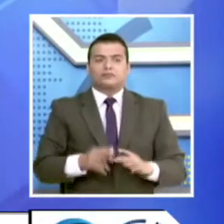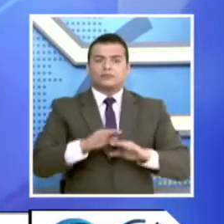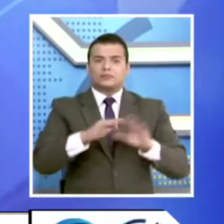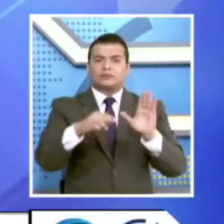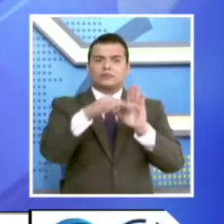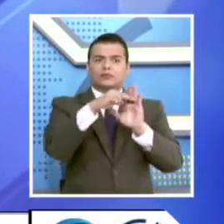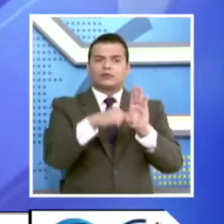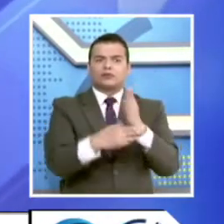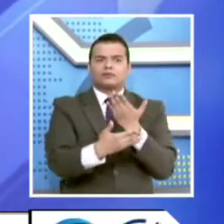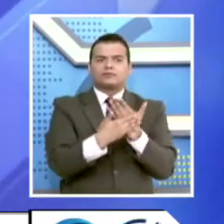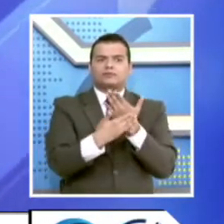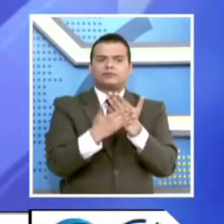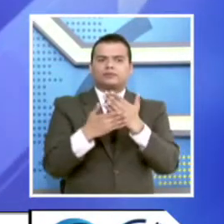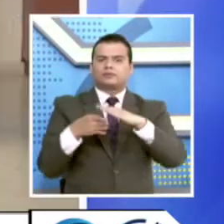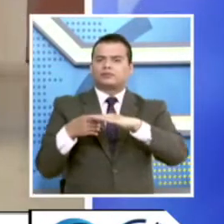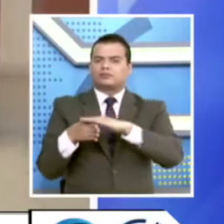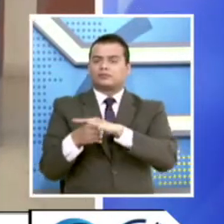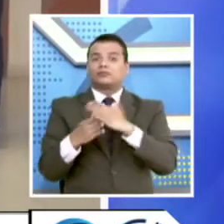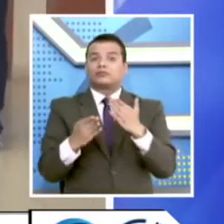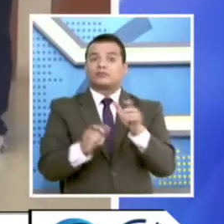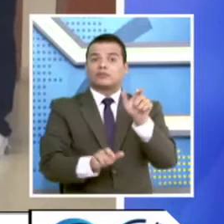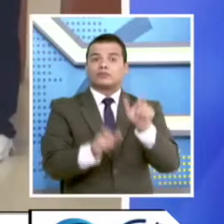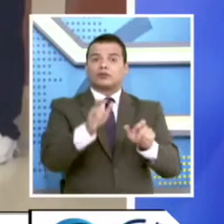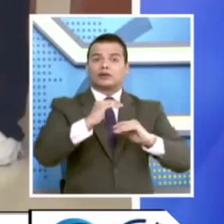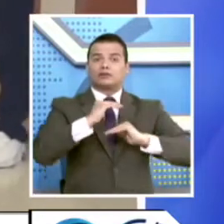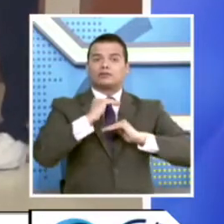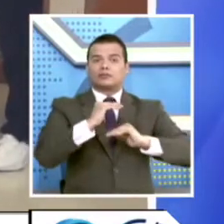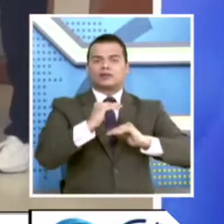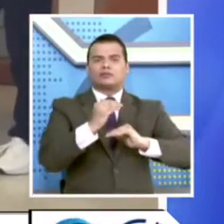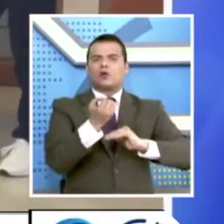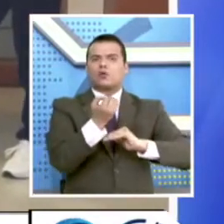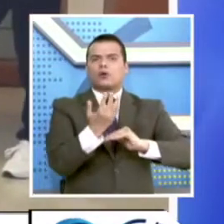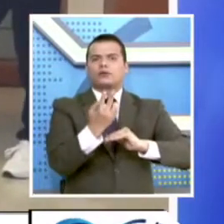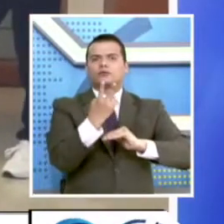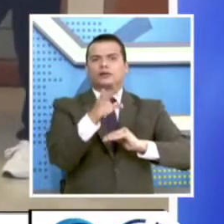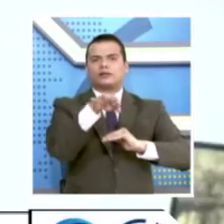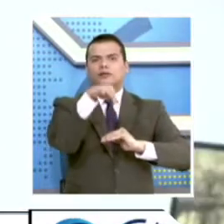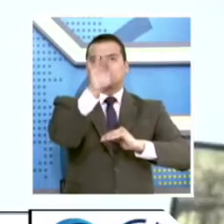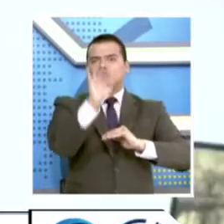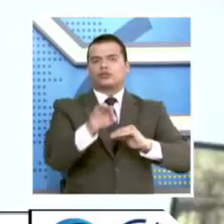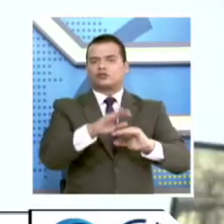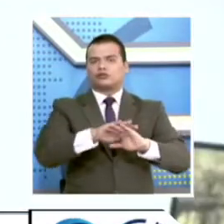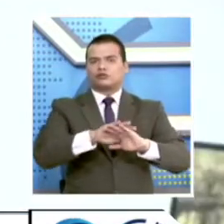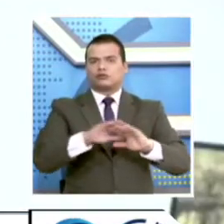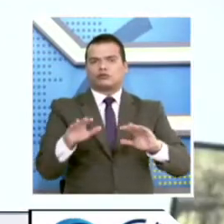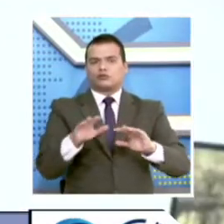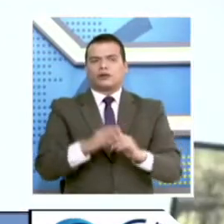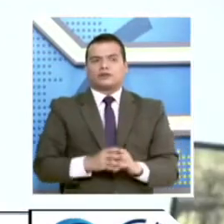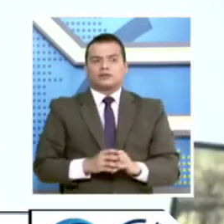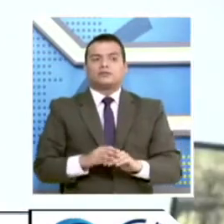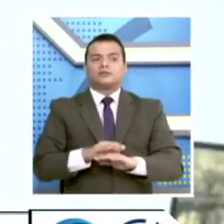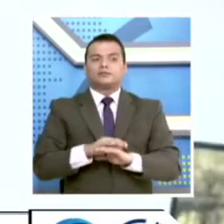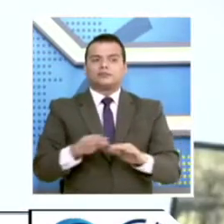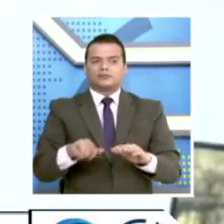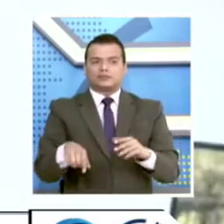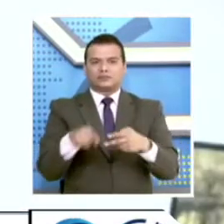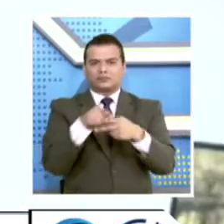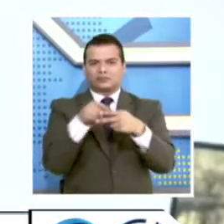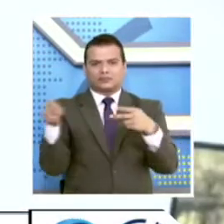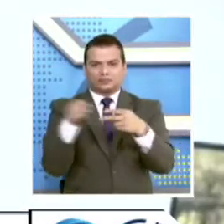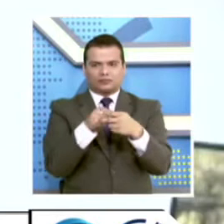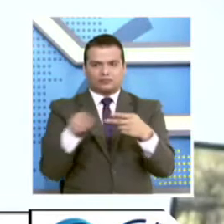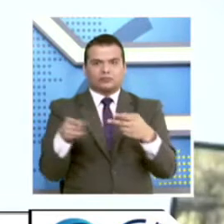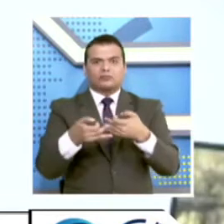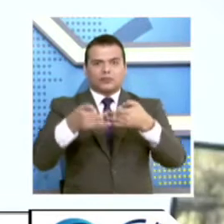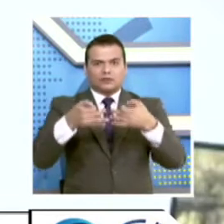ingreso al Palacio de Justicia será limitado solo al 20% de su capacidad. se están haciendo en estas dos próximas semanas la implementación